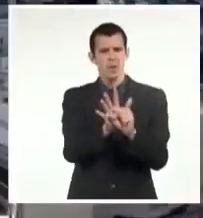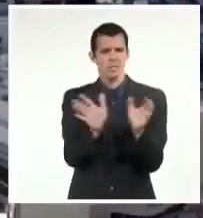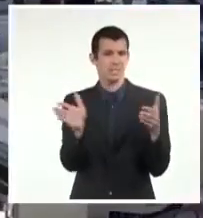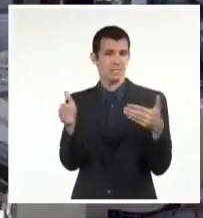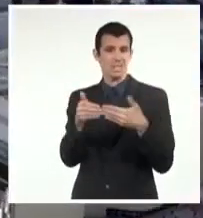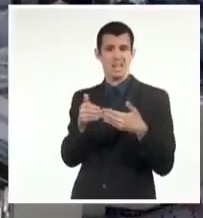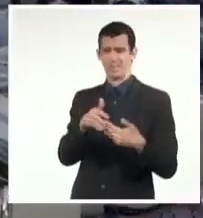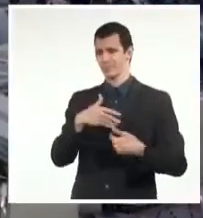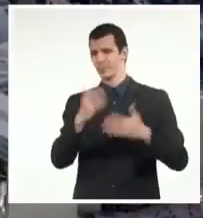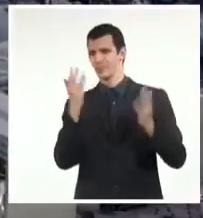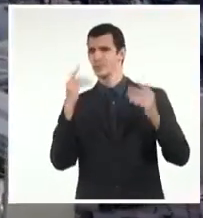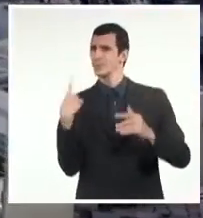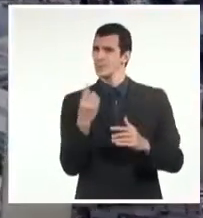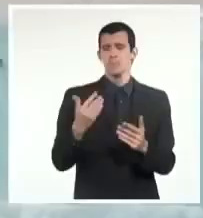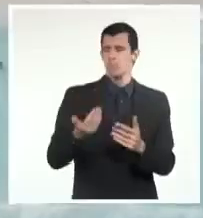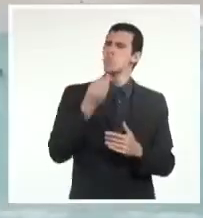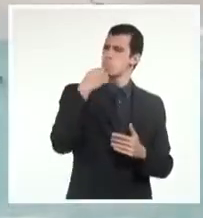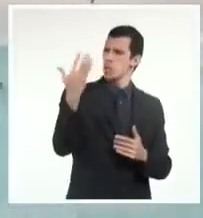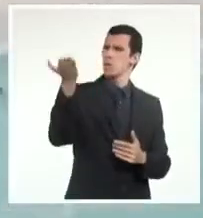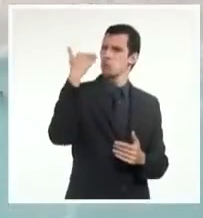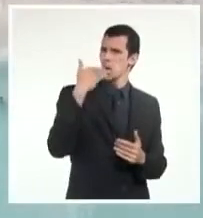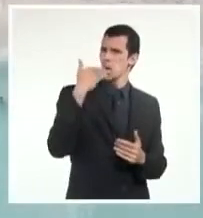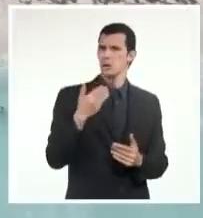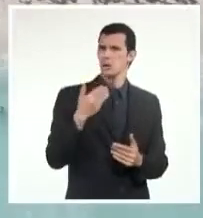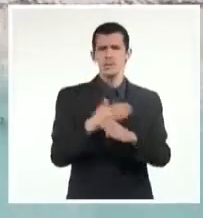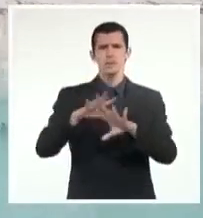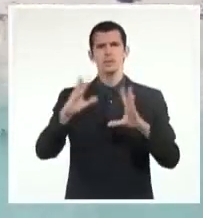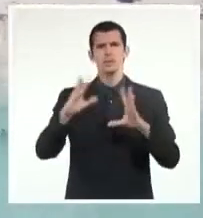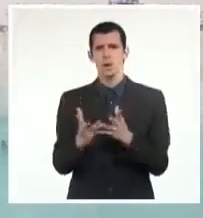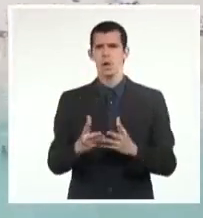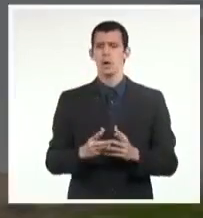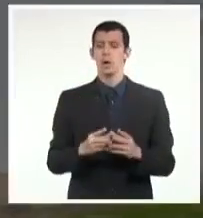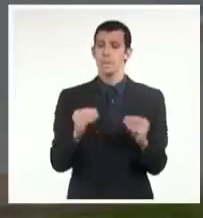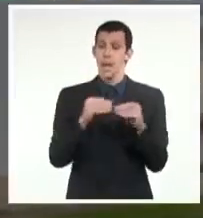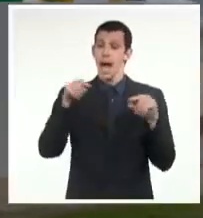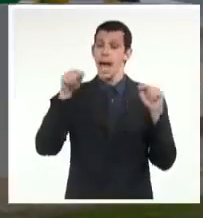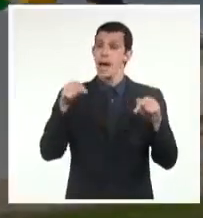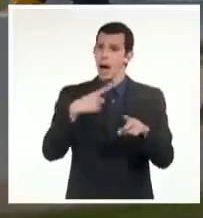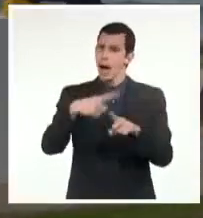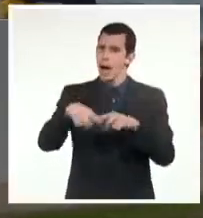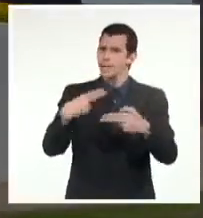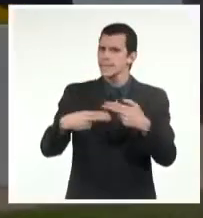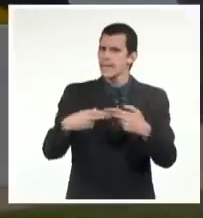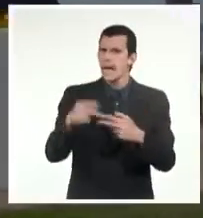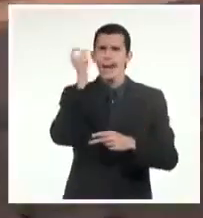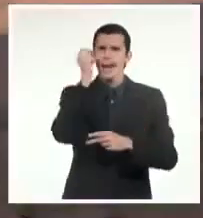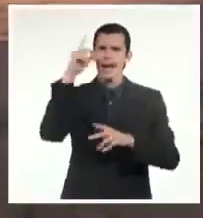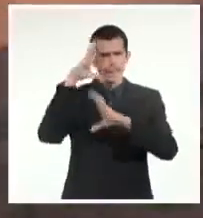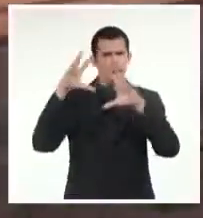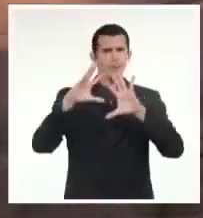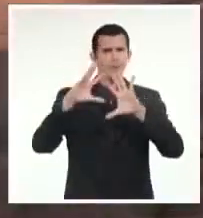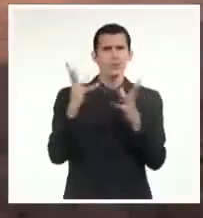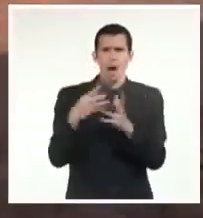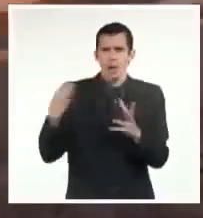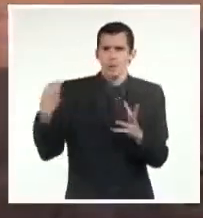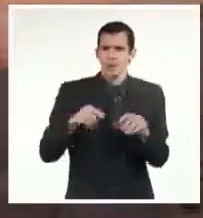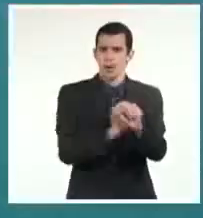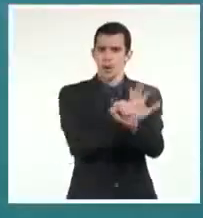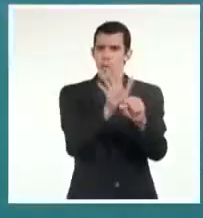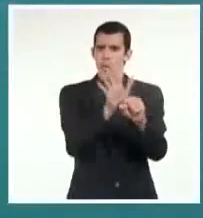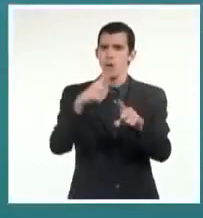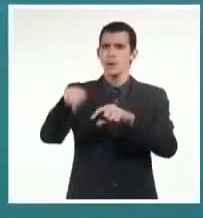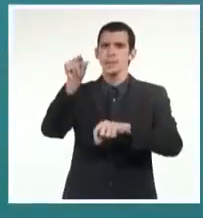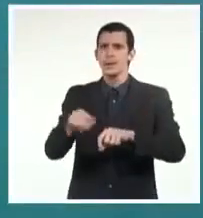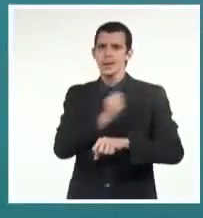en crear estrategias para captar en un momento oportunista, por llamarlo de alguna forma,